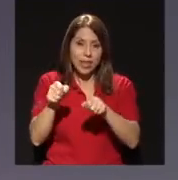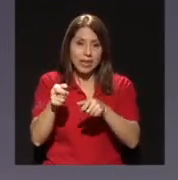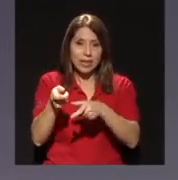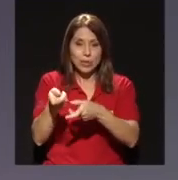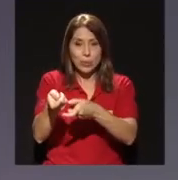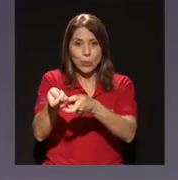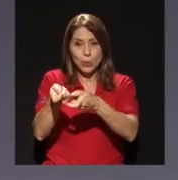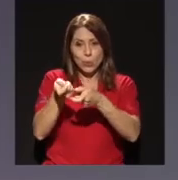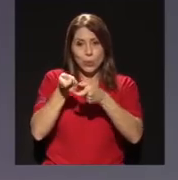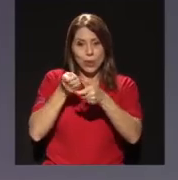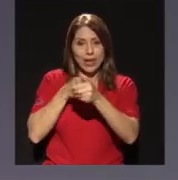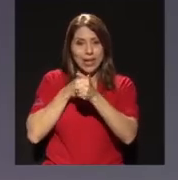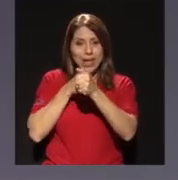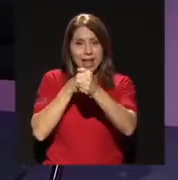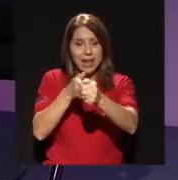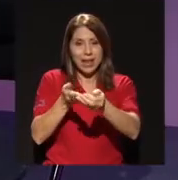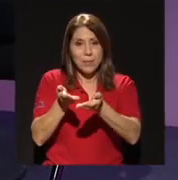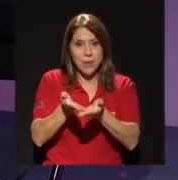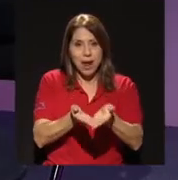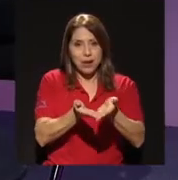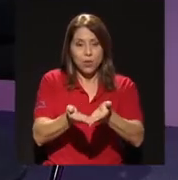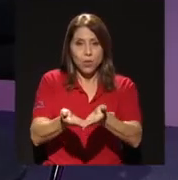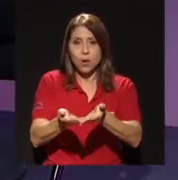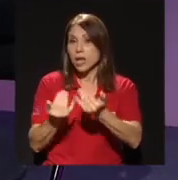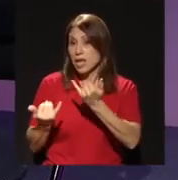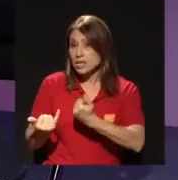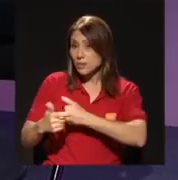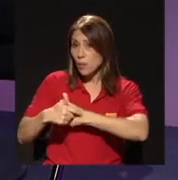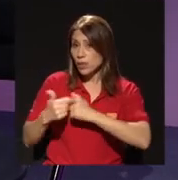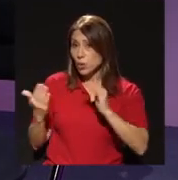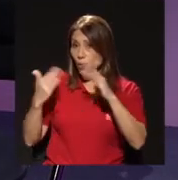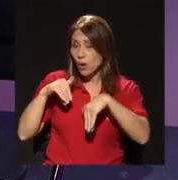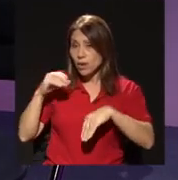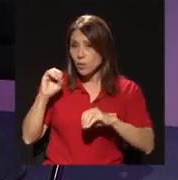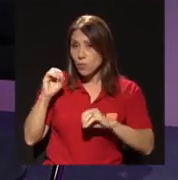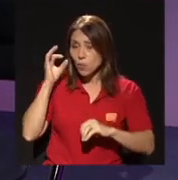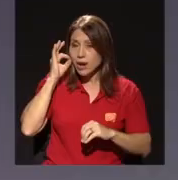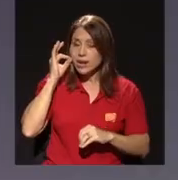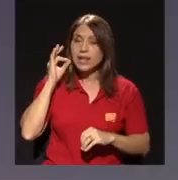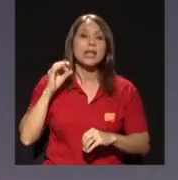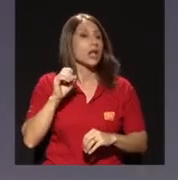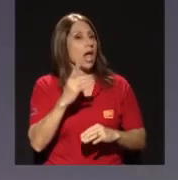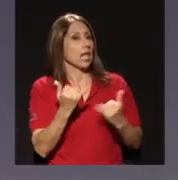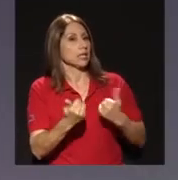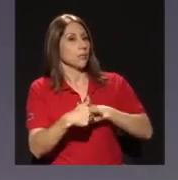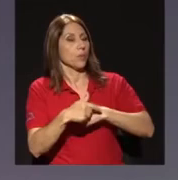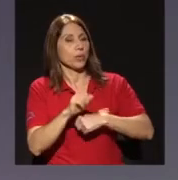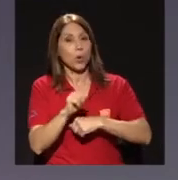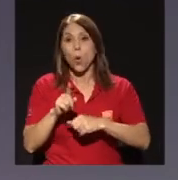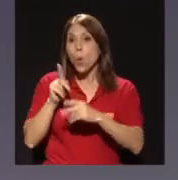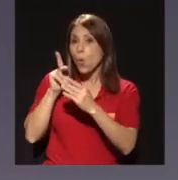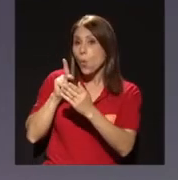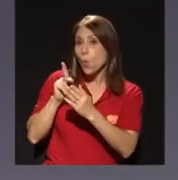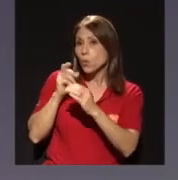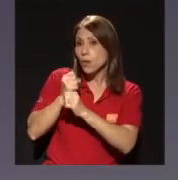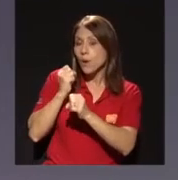para llevar el barco. En este momento no hay ninguna mujer. En estos momentos no, pero hay mujeres. De mucha precisión, ¿verdad? Sí, de bastante precisión. Por lo menos he